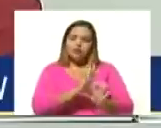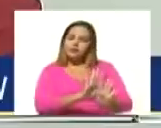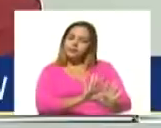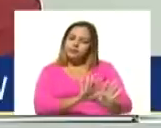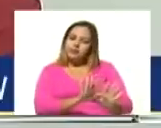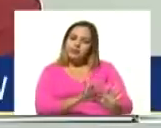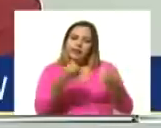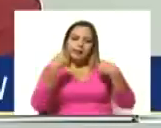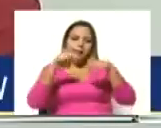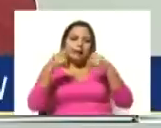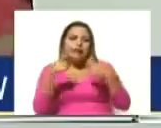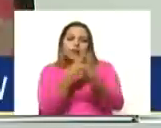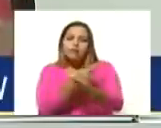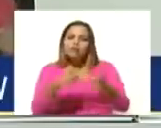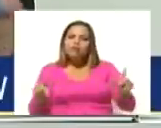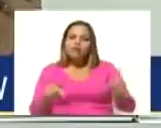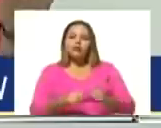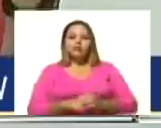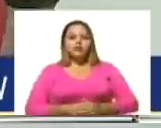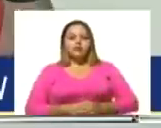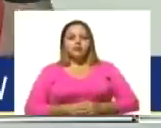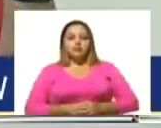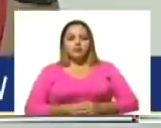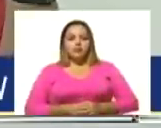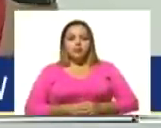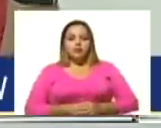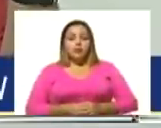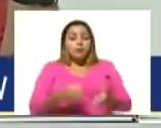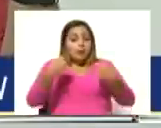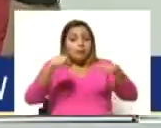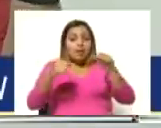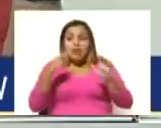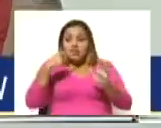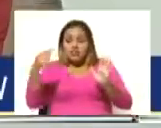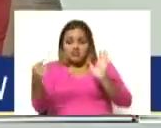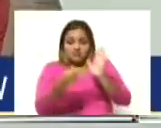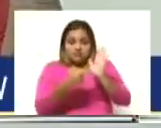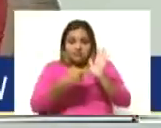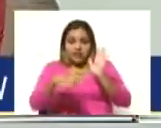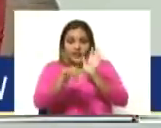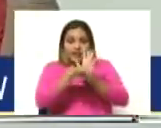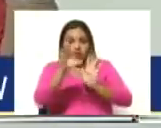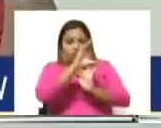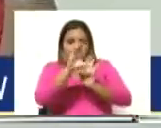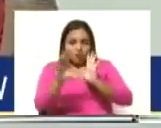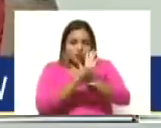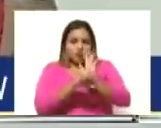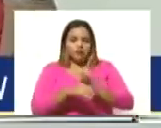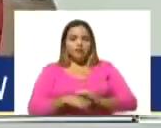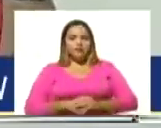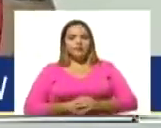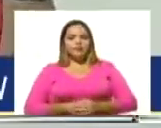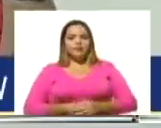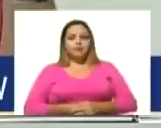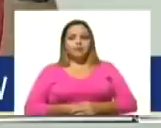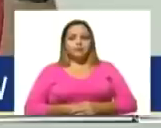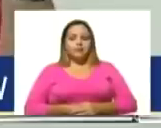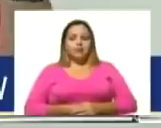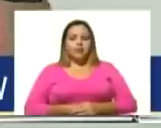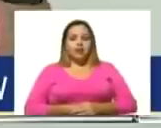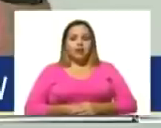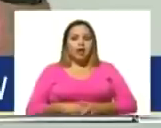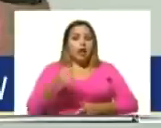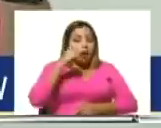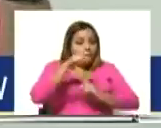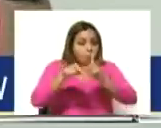de democracia, un ejercicio constitucional, le consulta a la gente, al pueblo, y es lo que